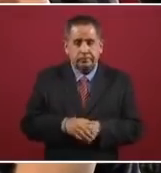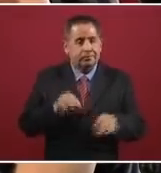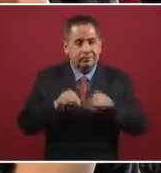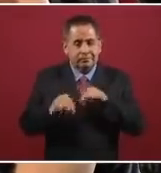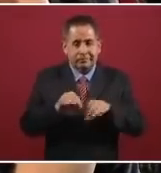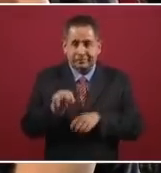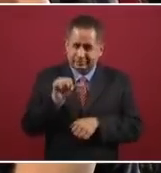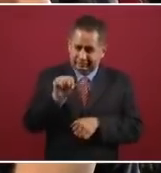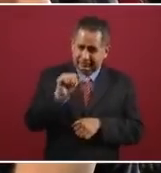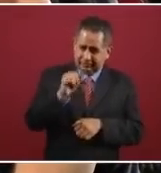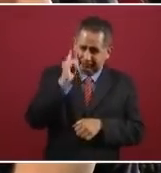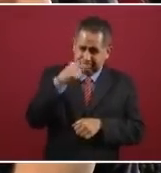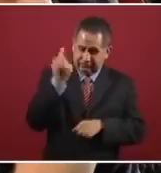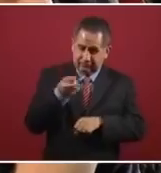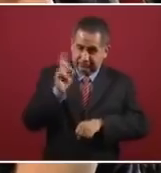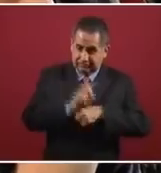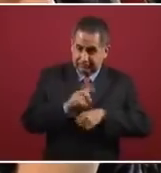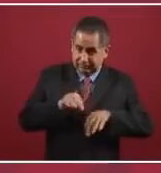Trabajamos 16 horas diarias.